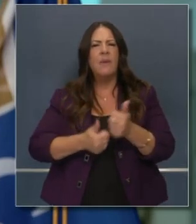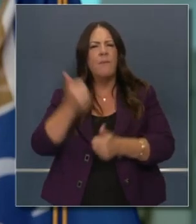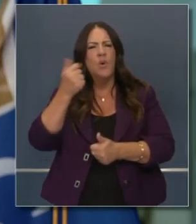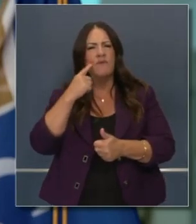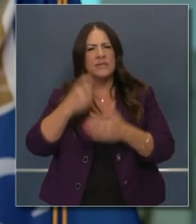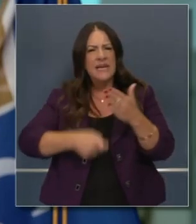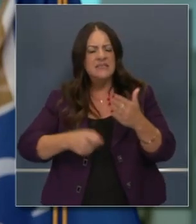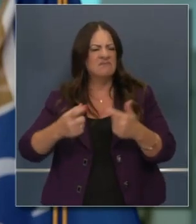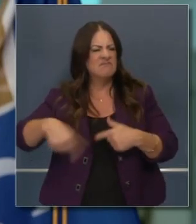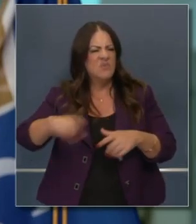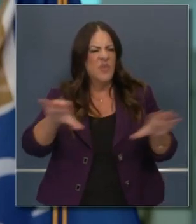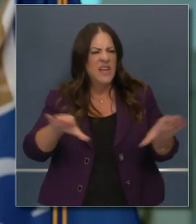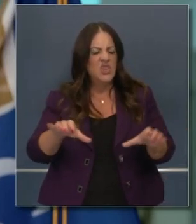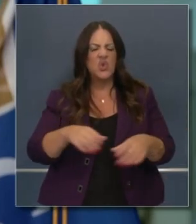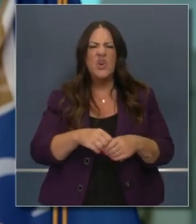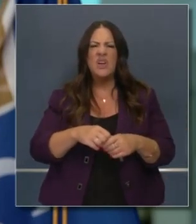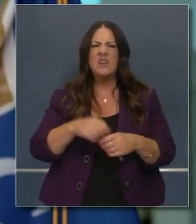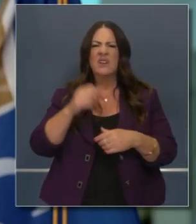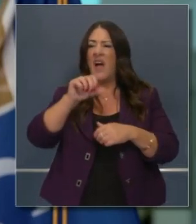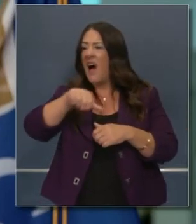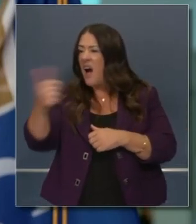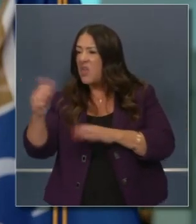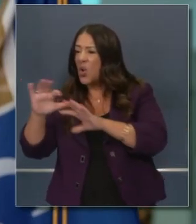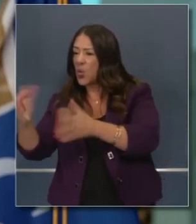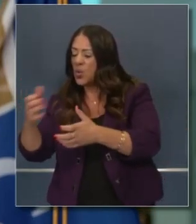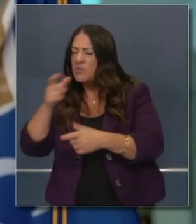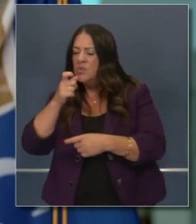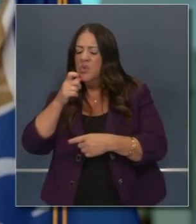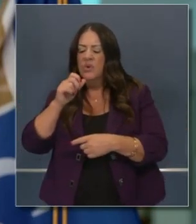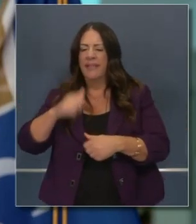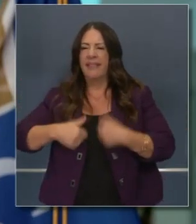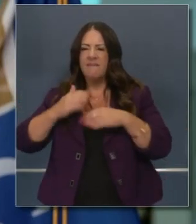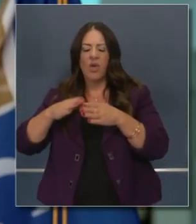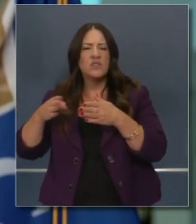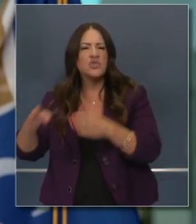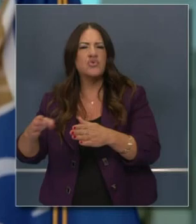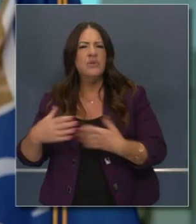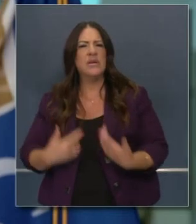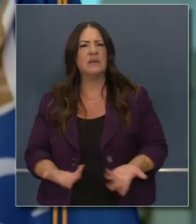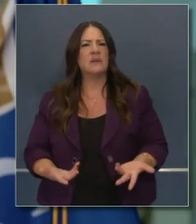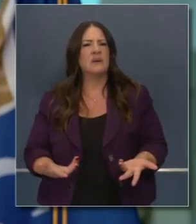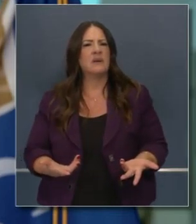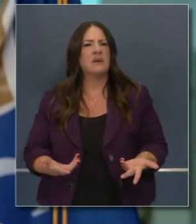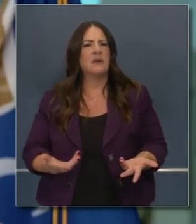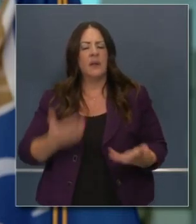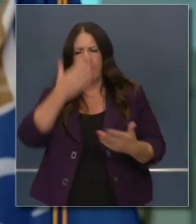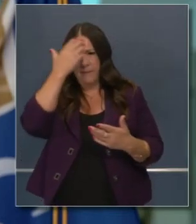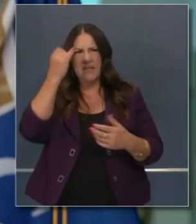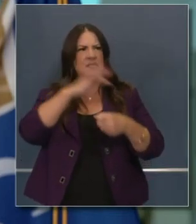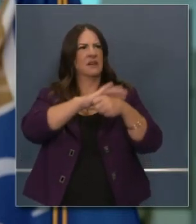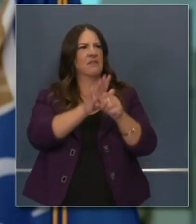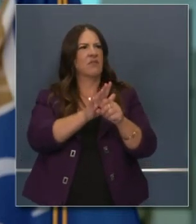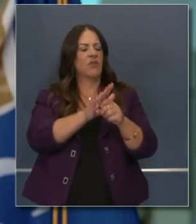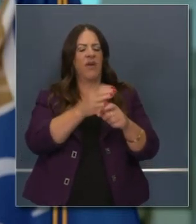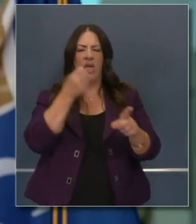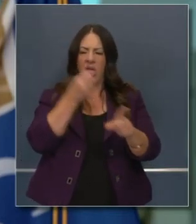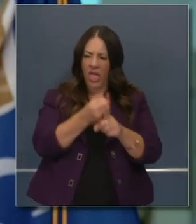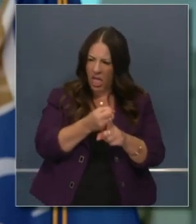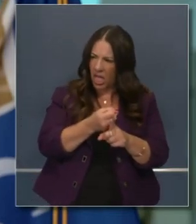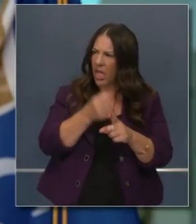trabajadora. No solo a personas que viven en las calles o que viven abajo